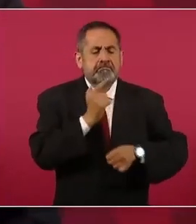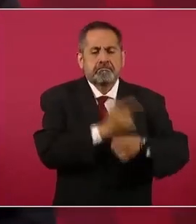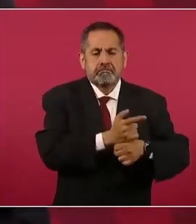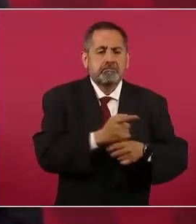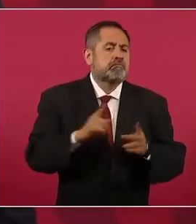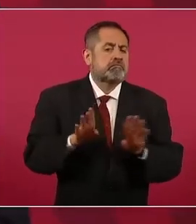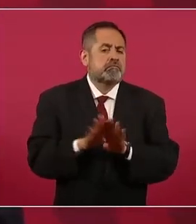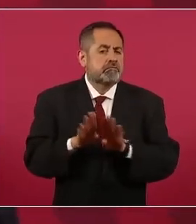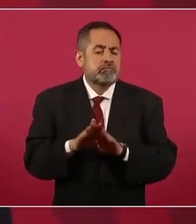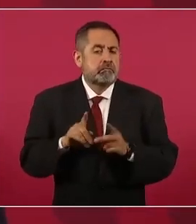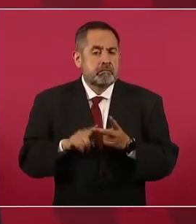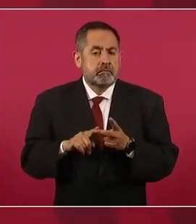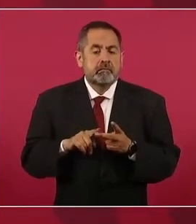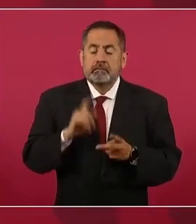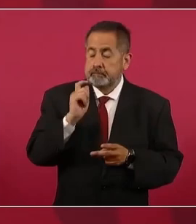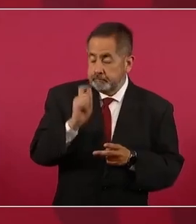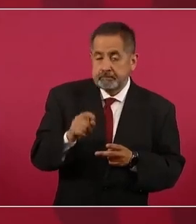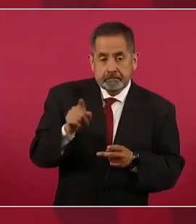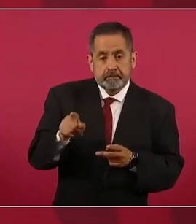ilícita, eso sí,